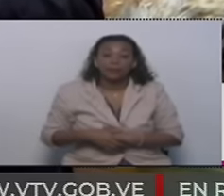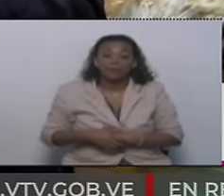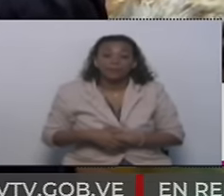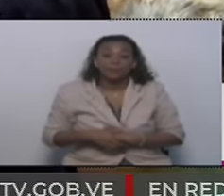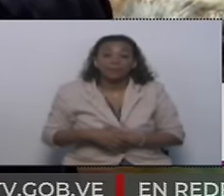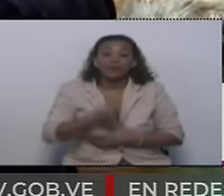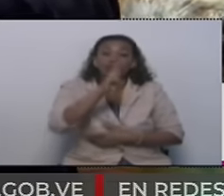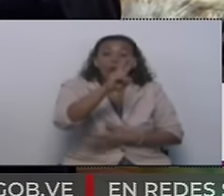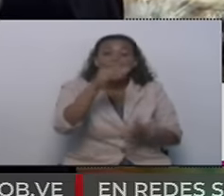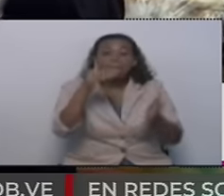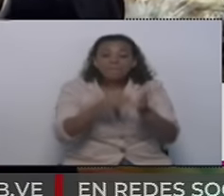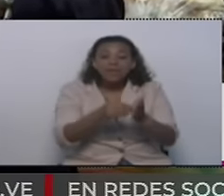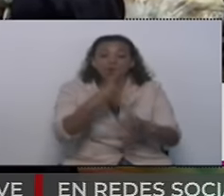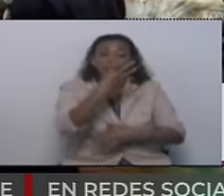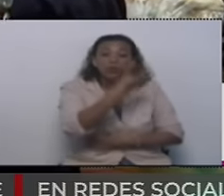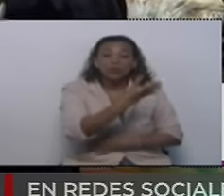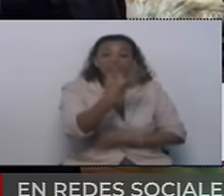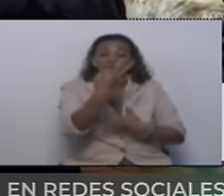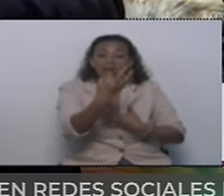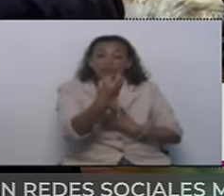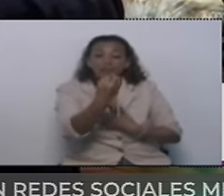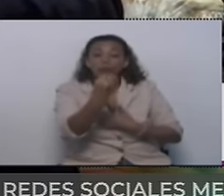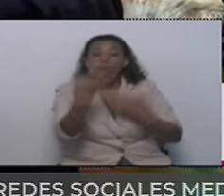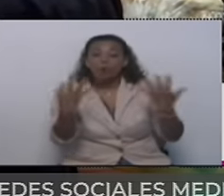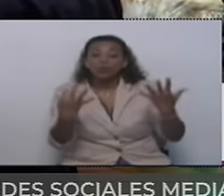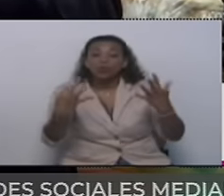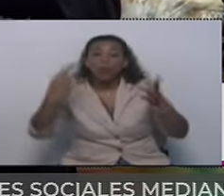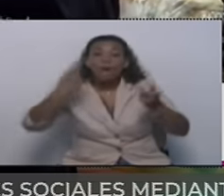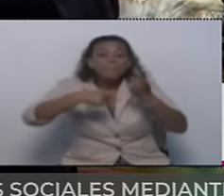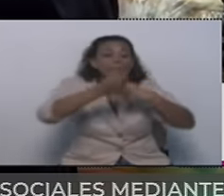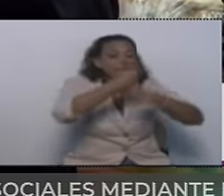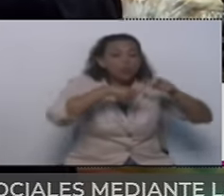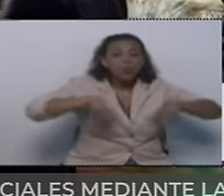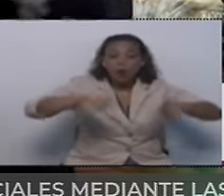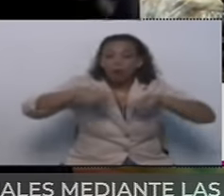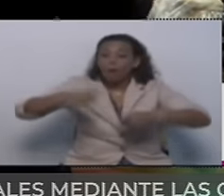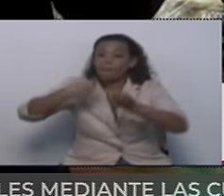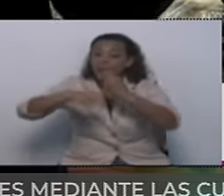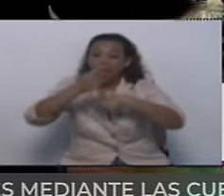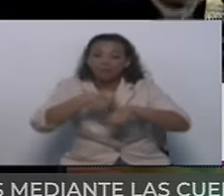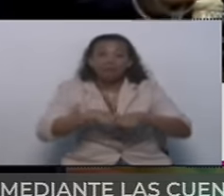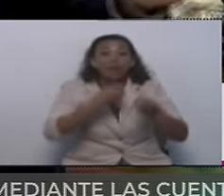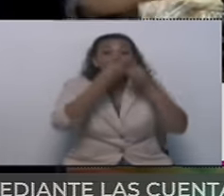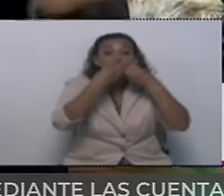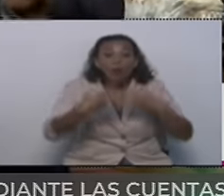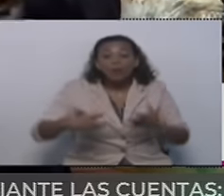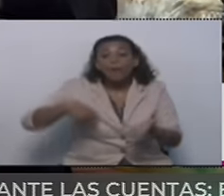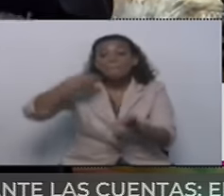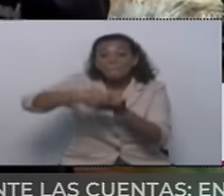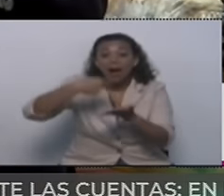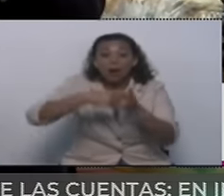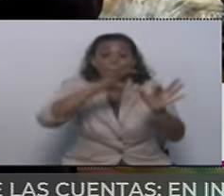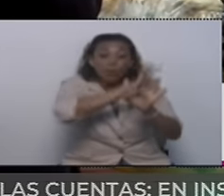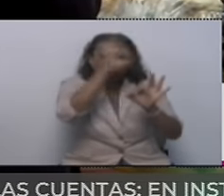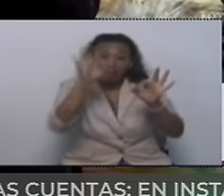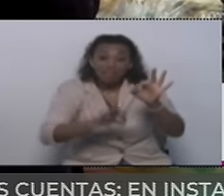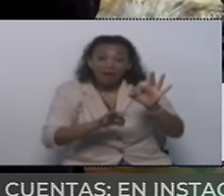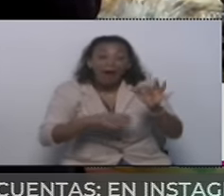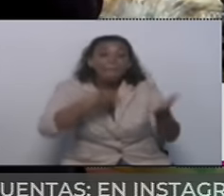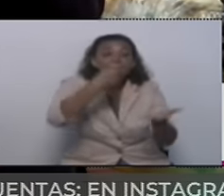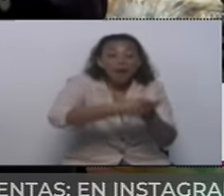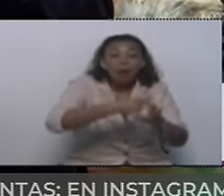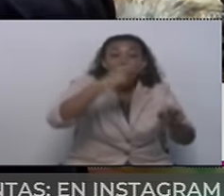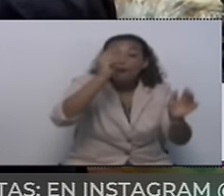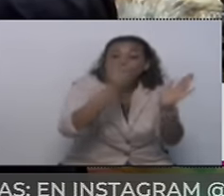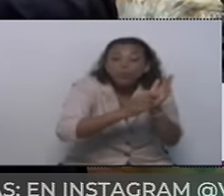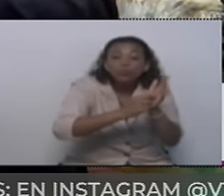a nivel nacional. 2.408 bodegas. Y con lo bueno apaga que son, con la participación de